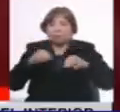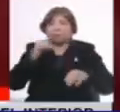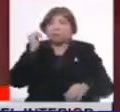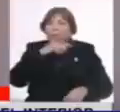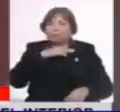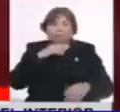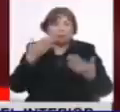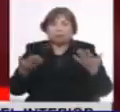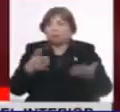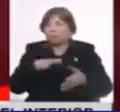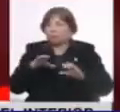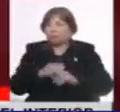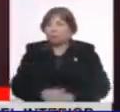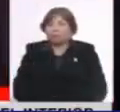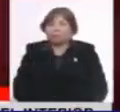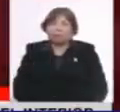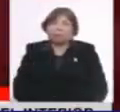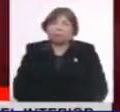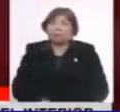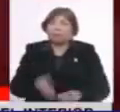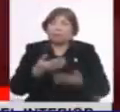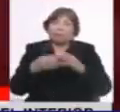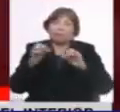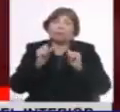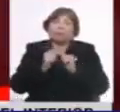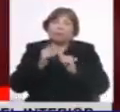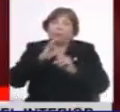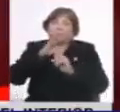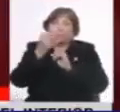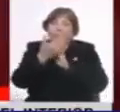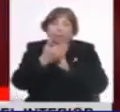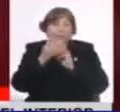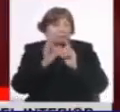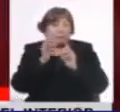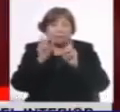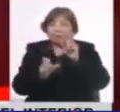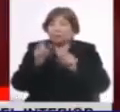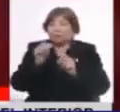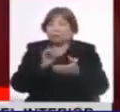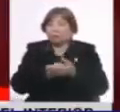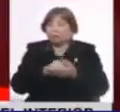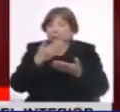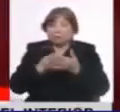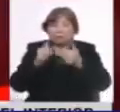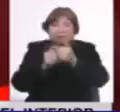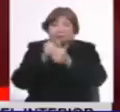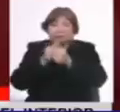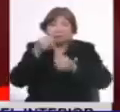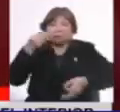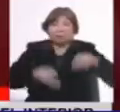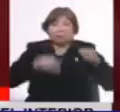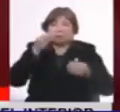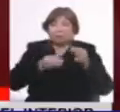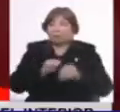falso. No hay ninguna labor de encubrimiento, de protección a personas que estén perseguidas por la justicia.